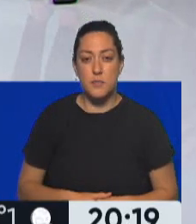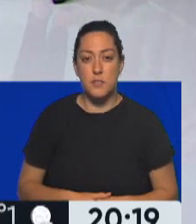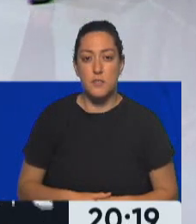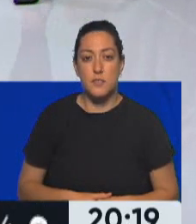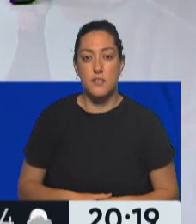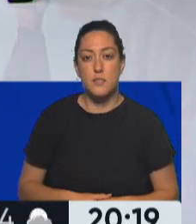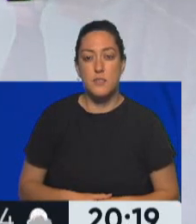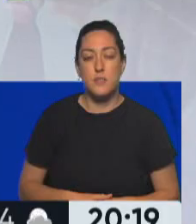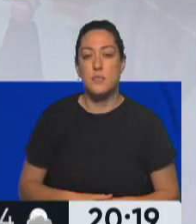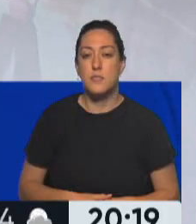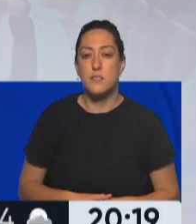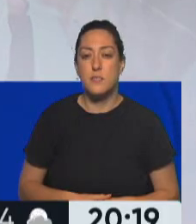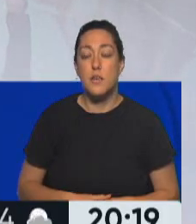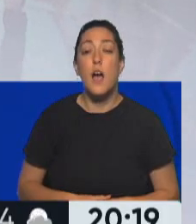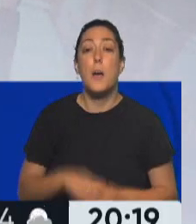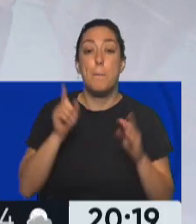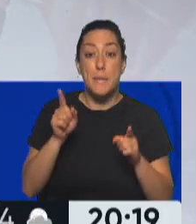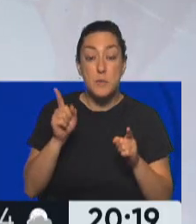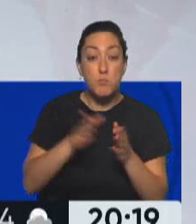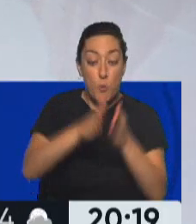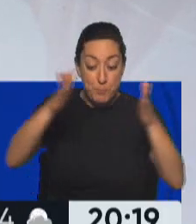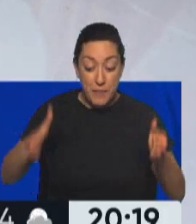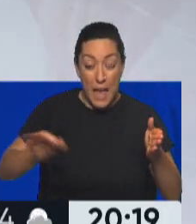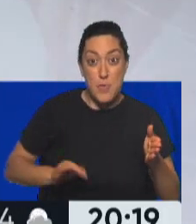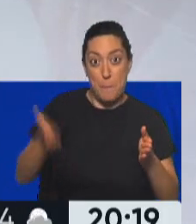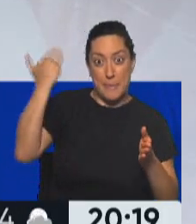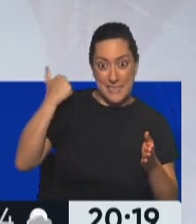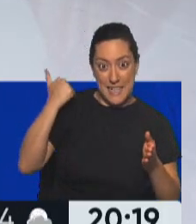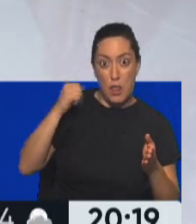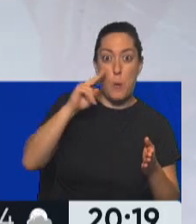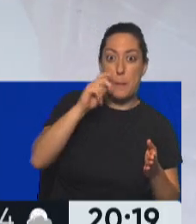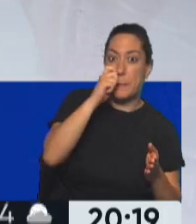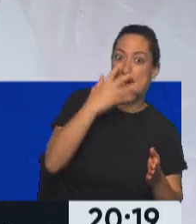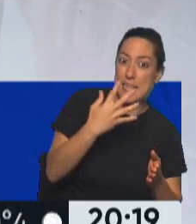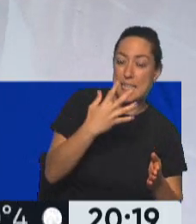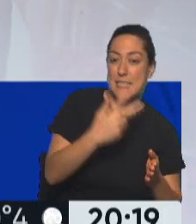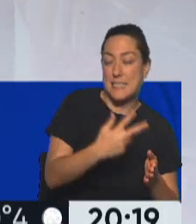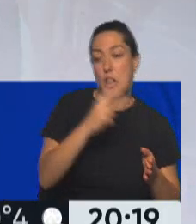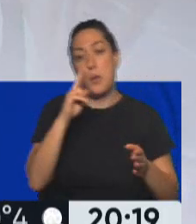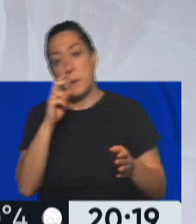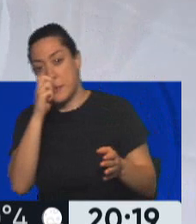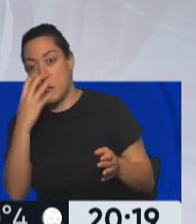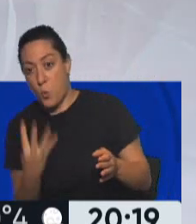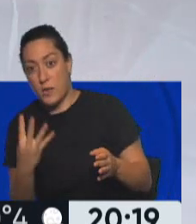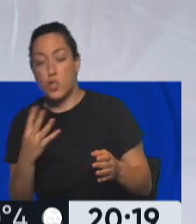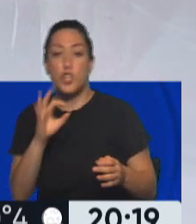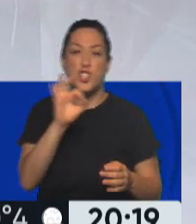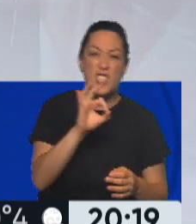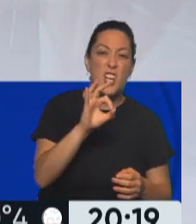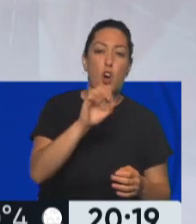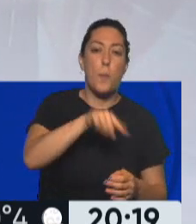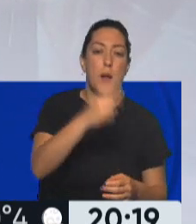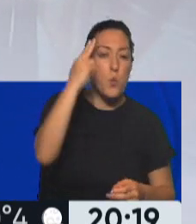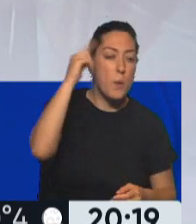variación respecto al mismo periodo del año anterior, respecto al 2023, del 0,9%.